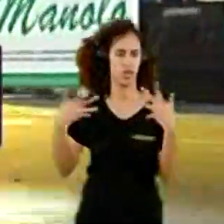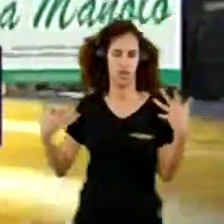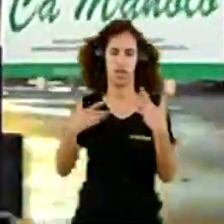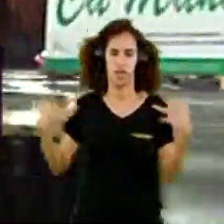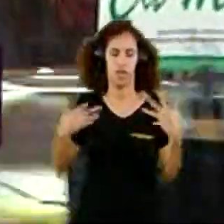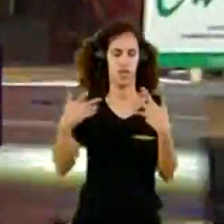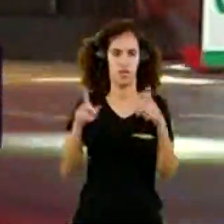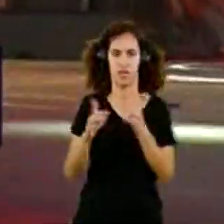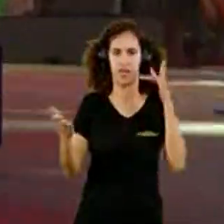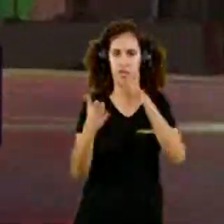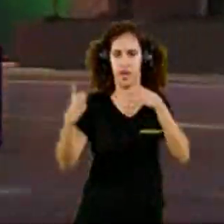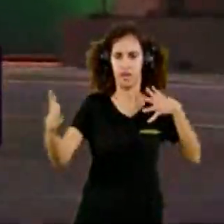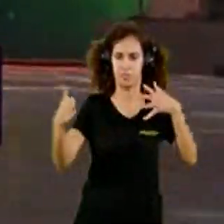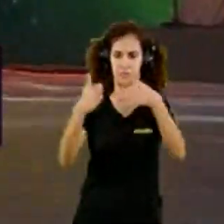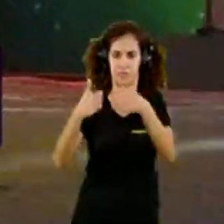día mi vida cambió.